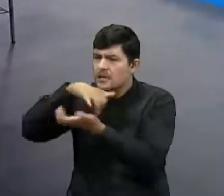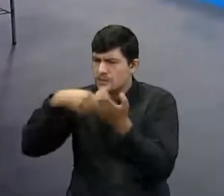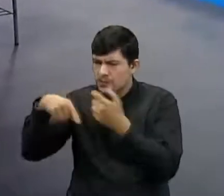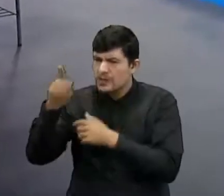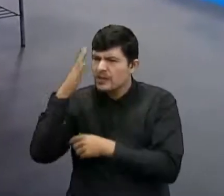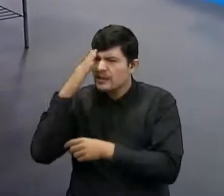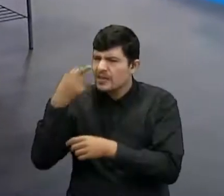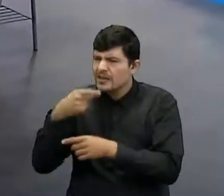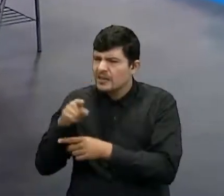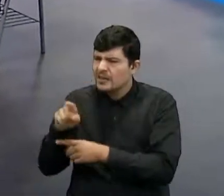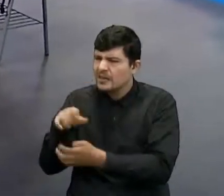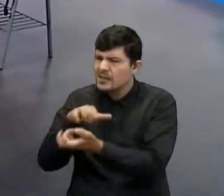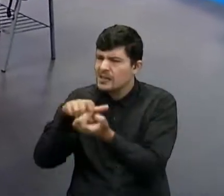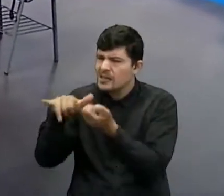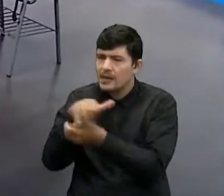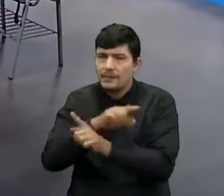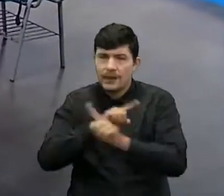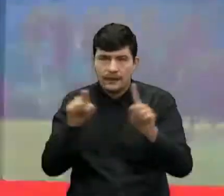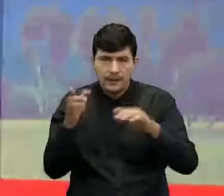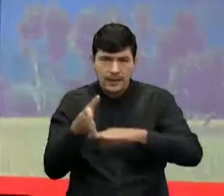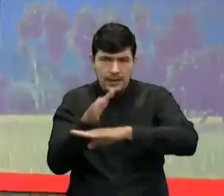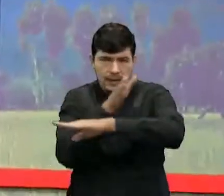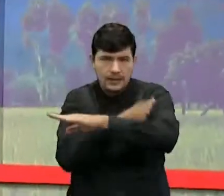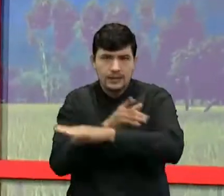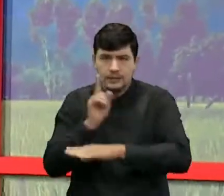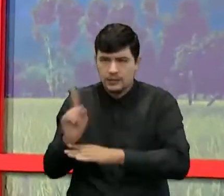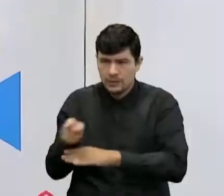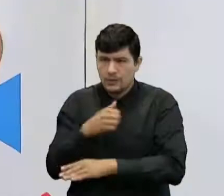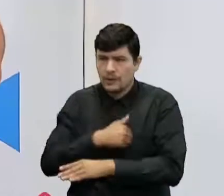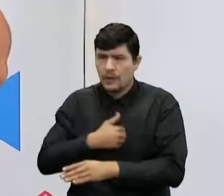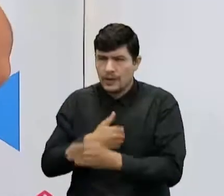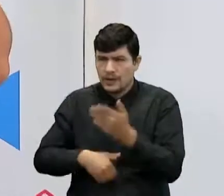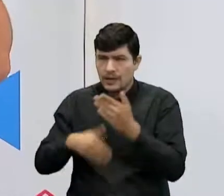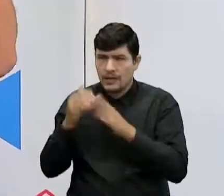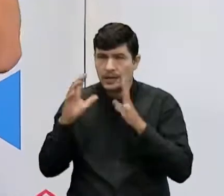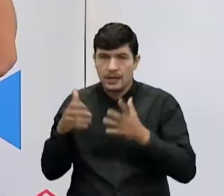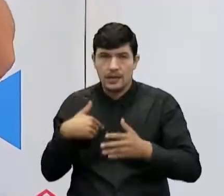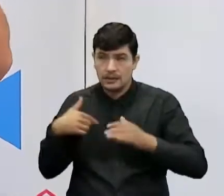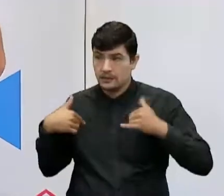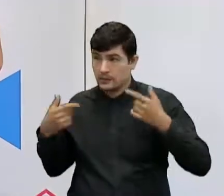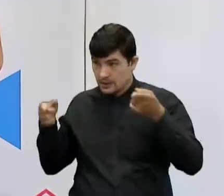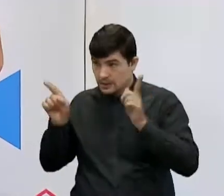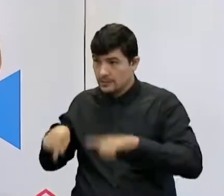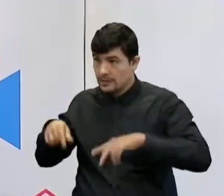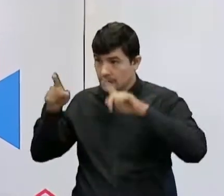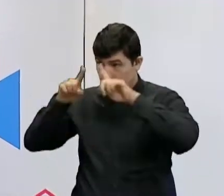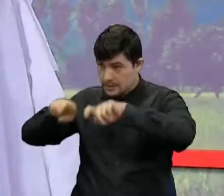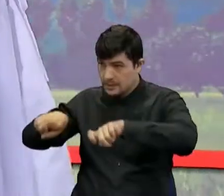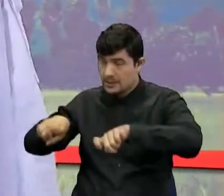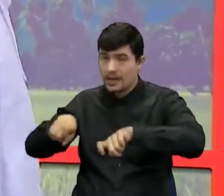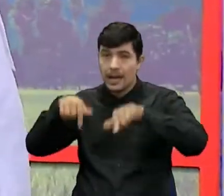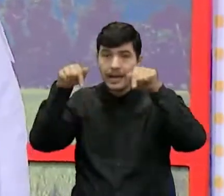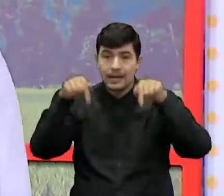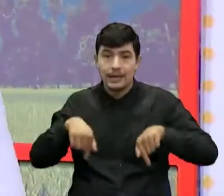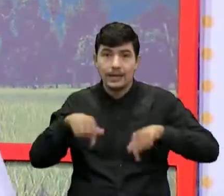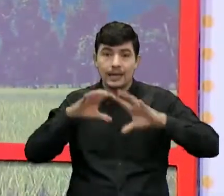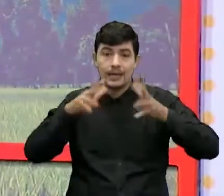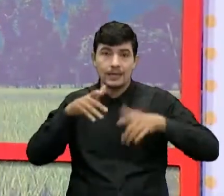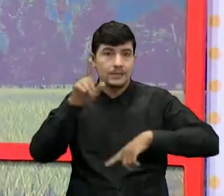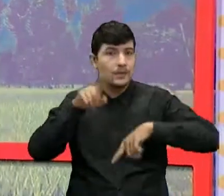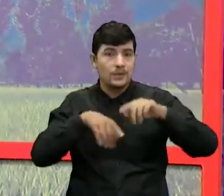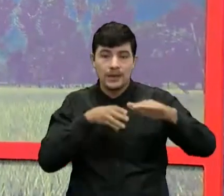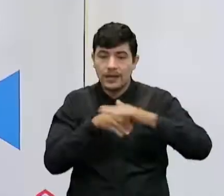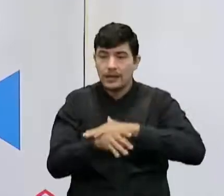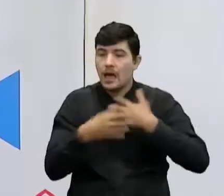ecosistema? Pero antes de adecúese para mi clase Ah, me tengo que volver científico En mi clase no se puede entrar así como así